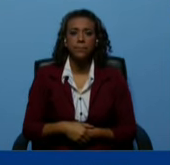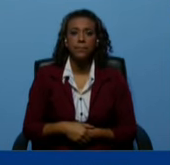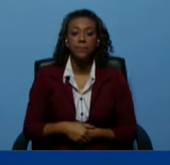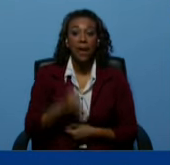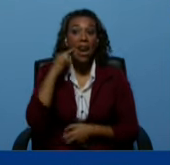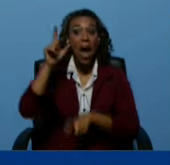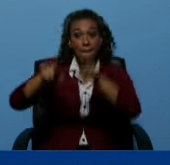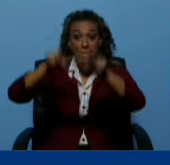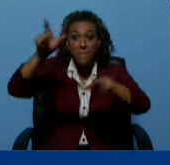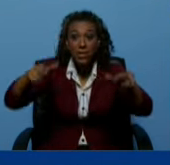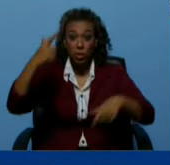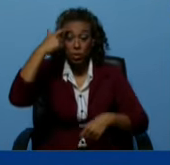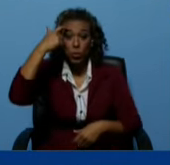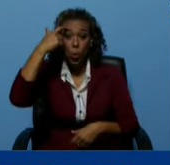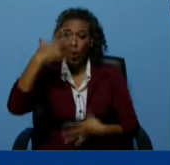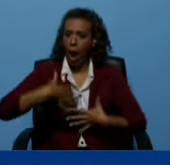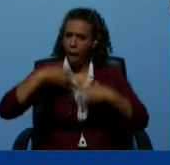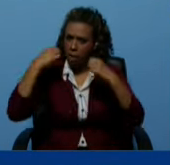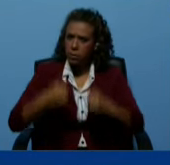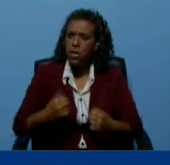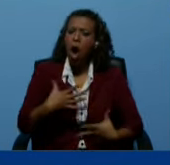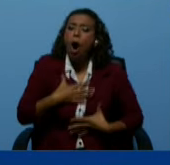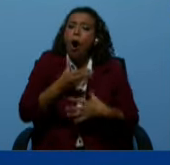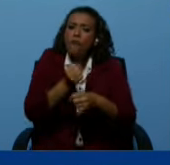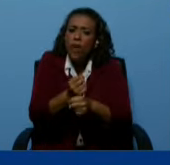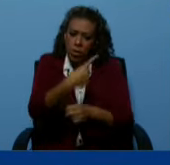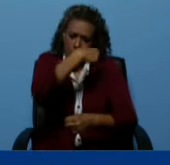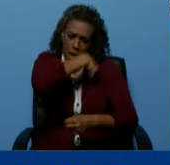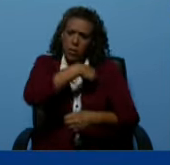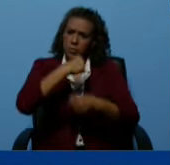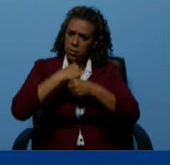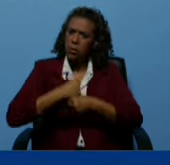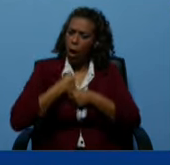La gente tiene que tener esa garantía absoluta en su corazón.